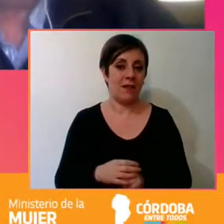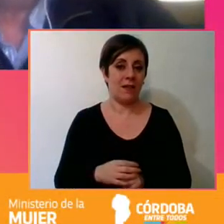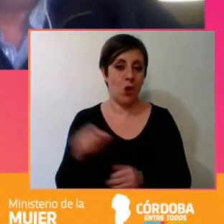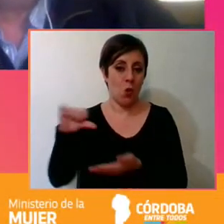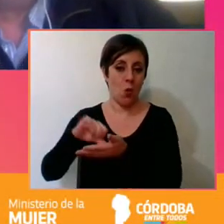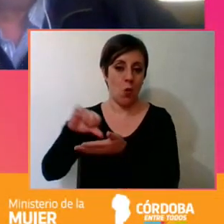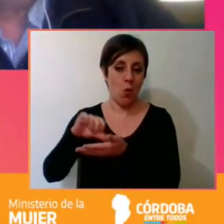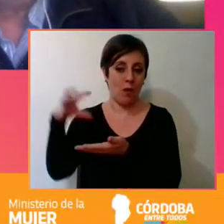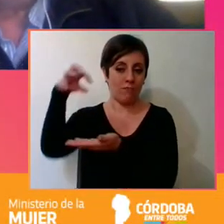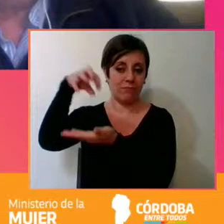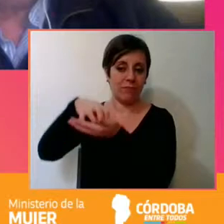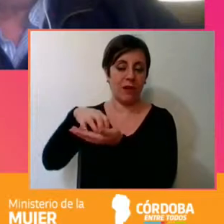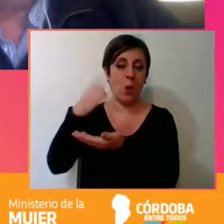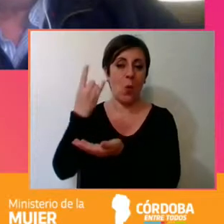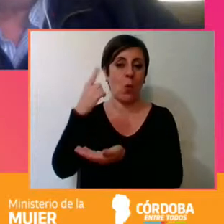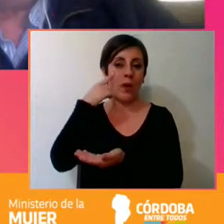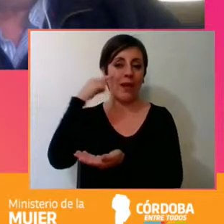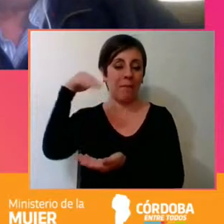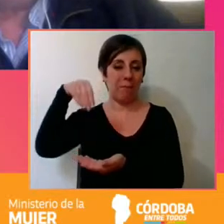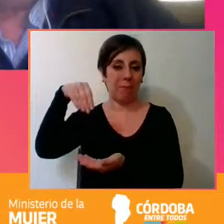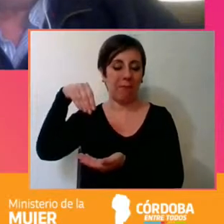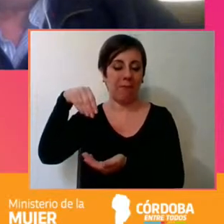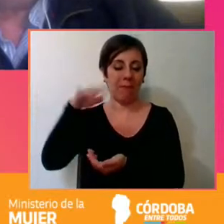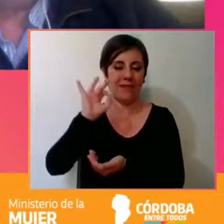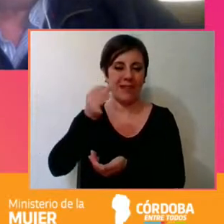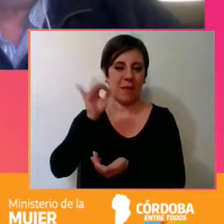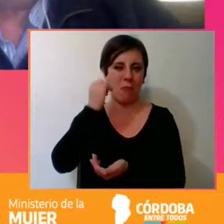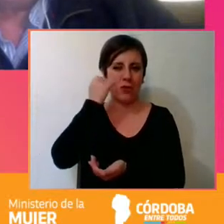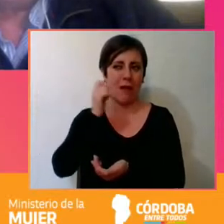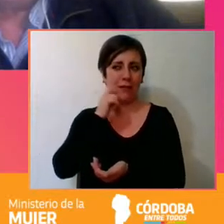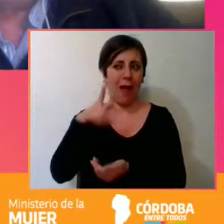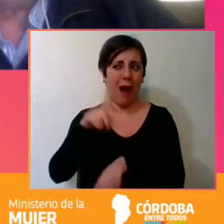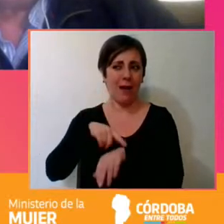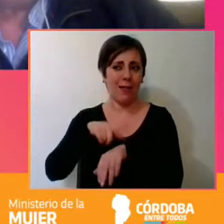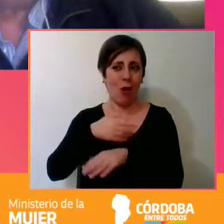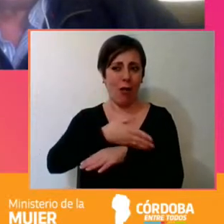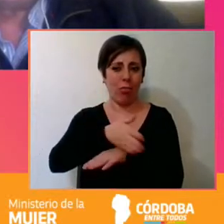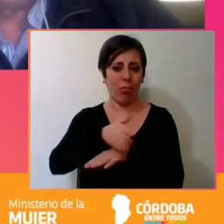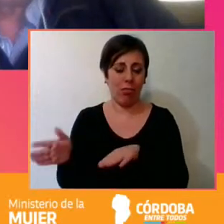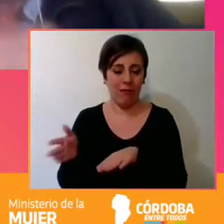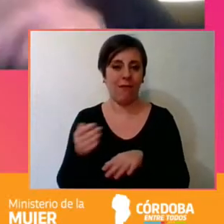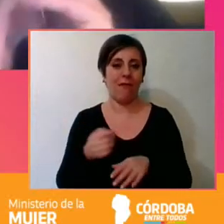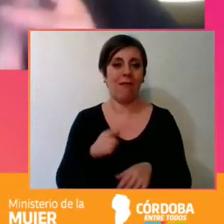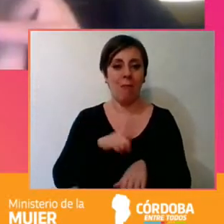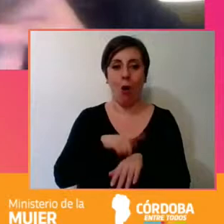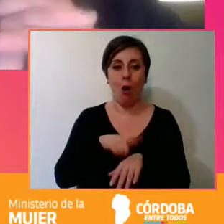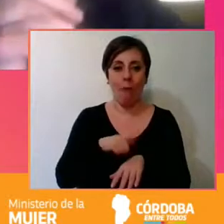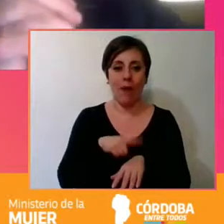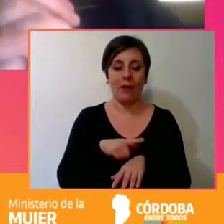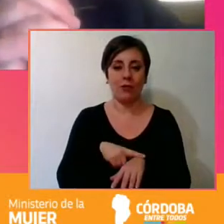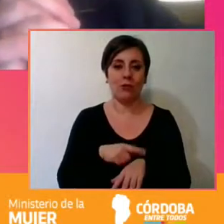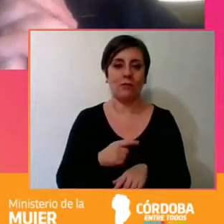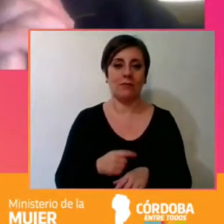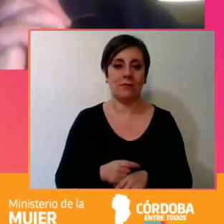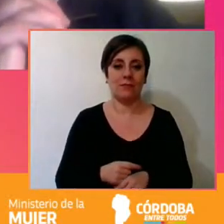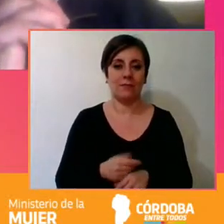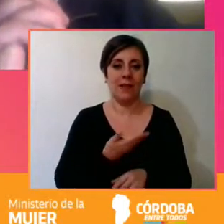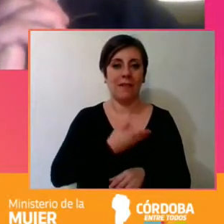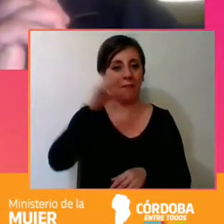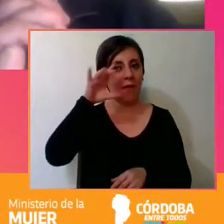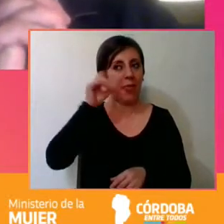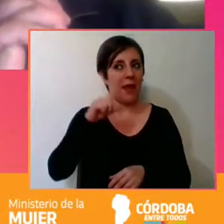de la UIM. Sabemos que ya es muy tarde para ustedes en este momento. Federico es muy madrugador, lo